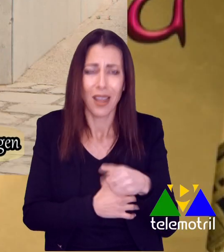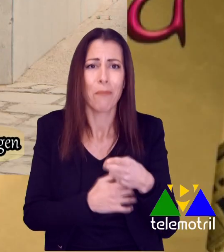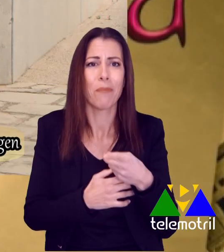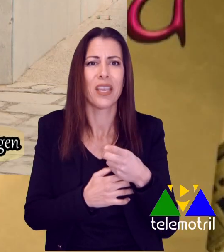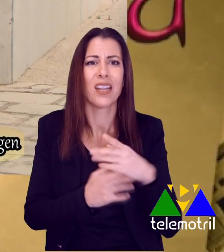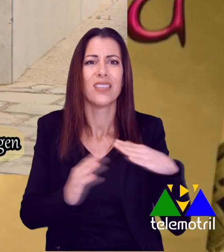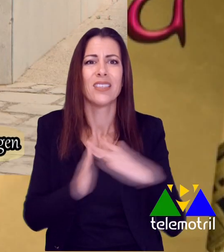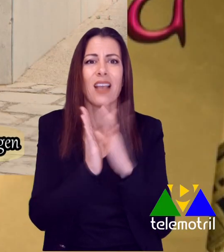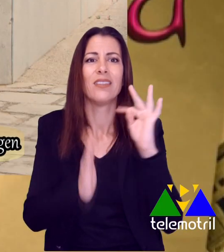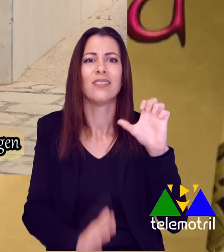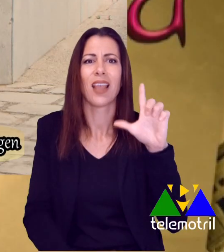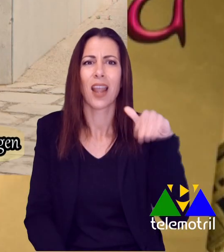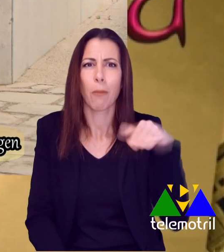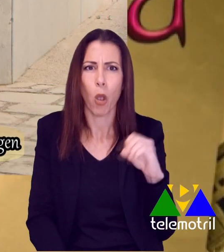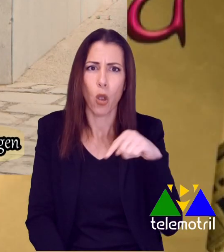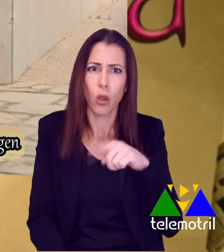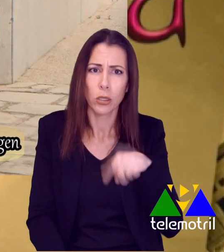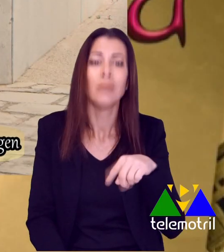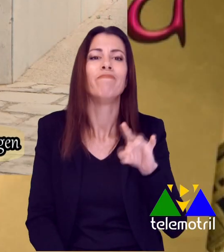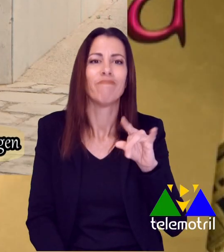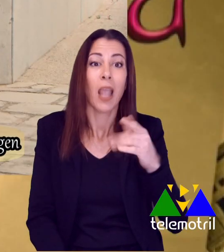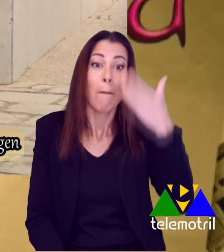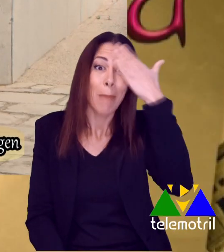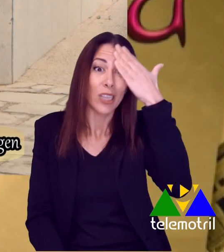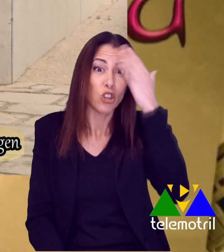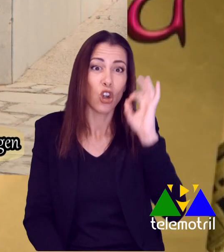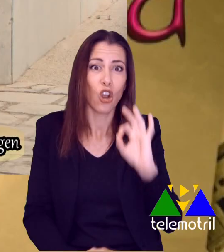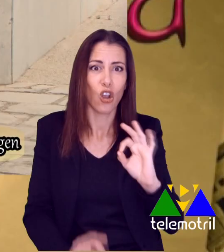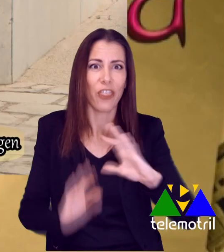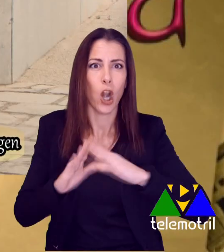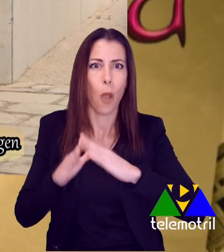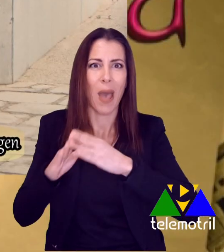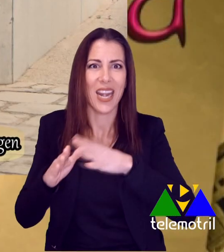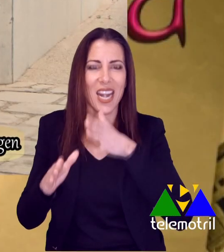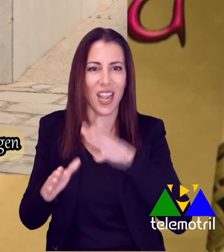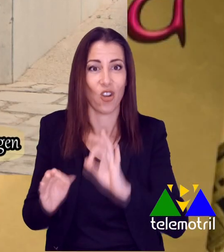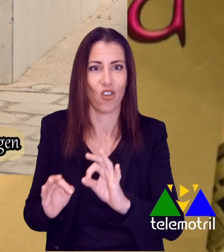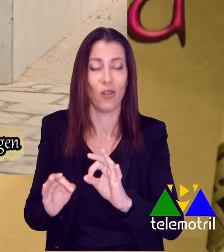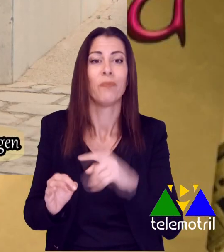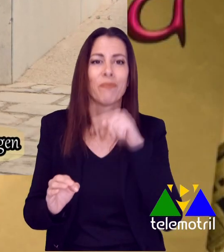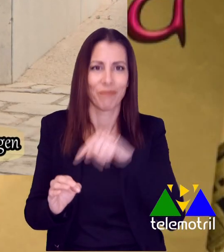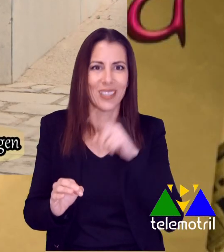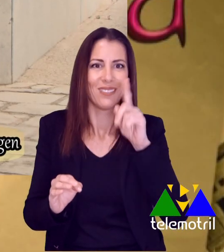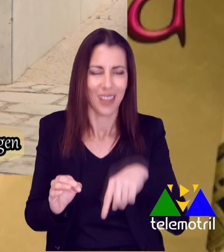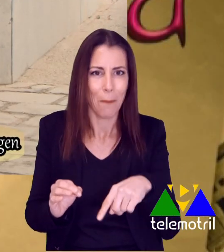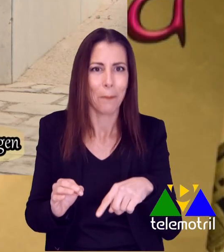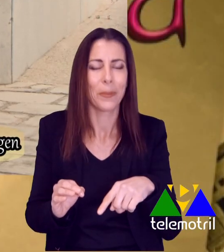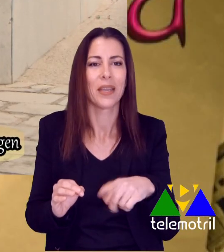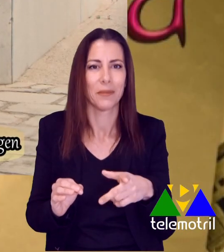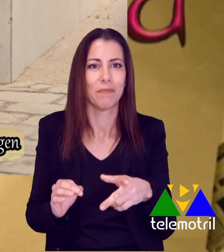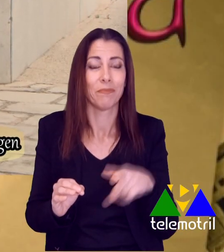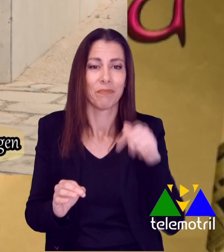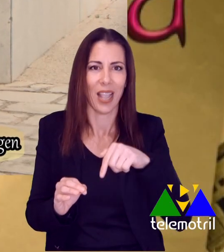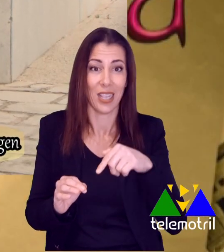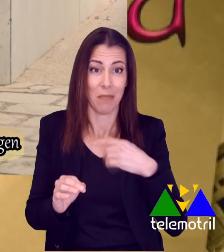culto a San Telmo, el patrón de los marineros. También, el San Telmo tuvo su capilla, aquí también en el santuario de la Virgen de